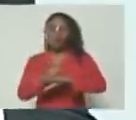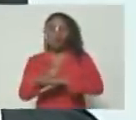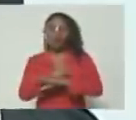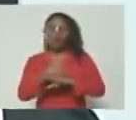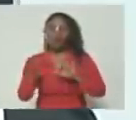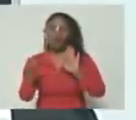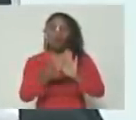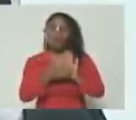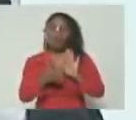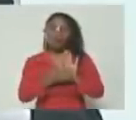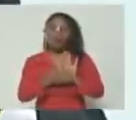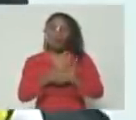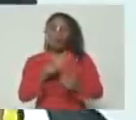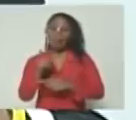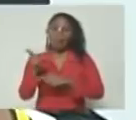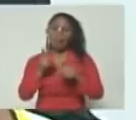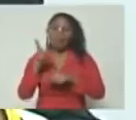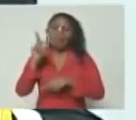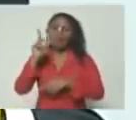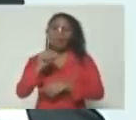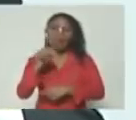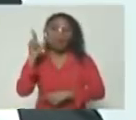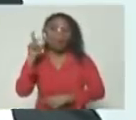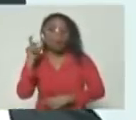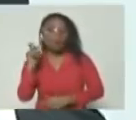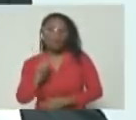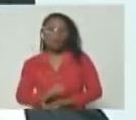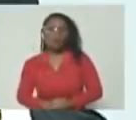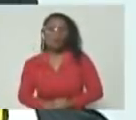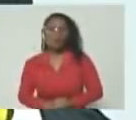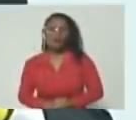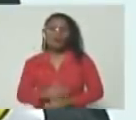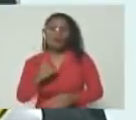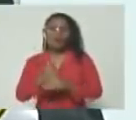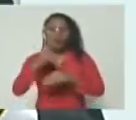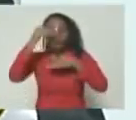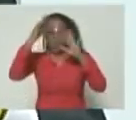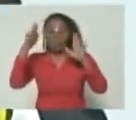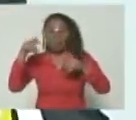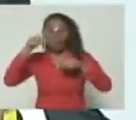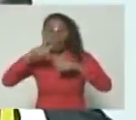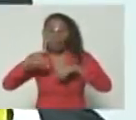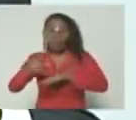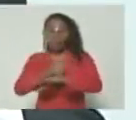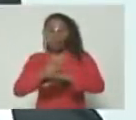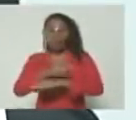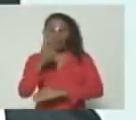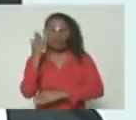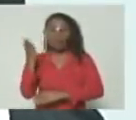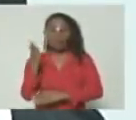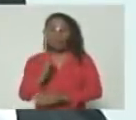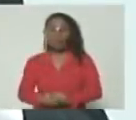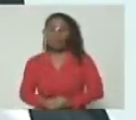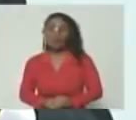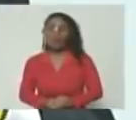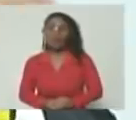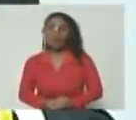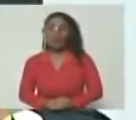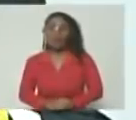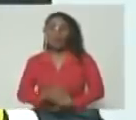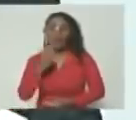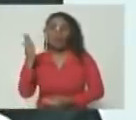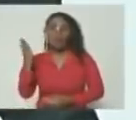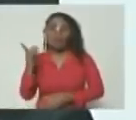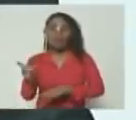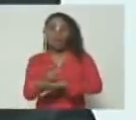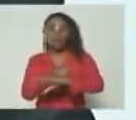sujeto a los señalamientos, pero también tiene que escuchar. Y quienes hoy están gobernando son precisamente ustedes. Y como ustedes son